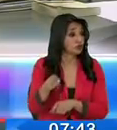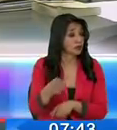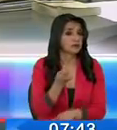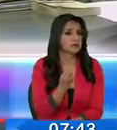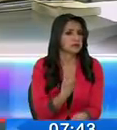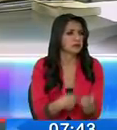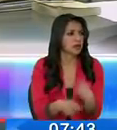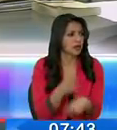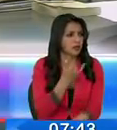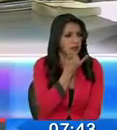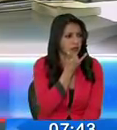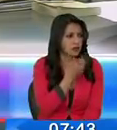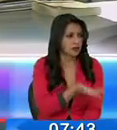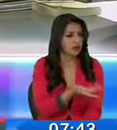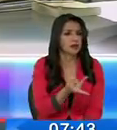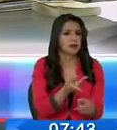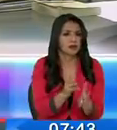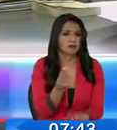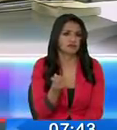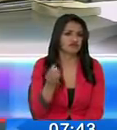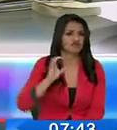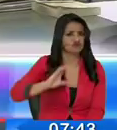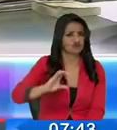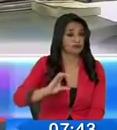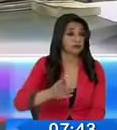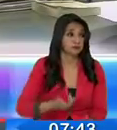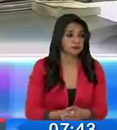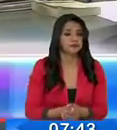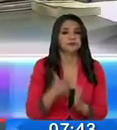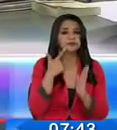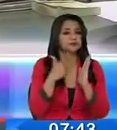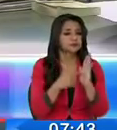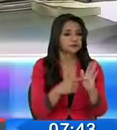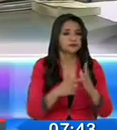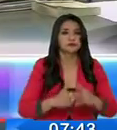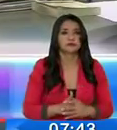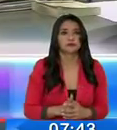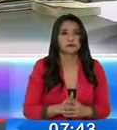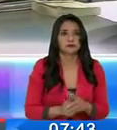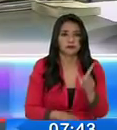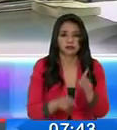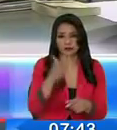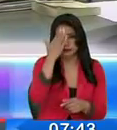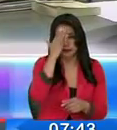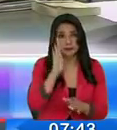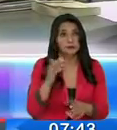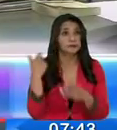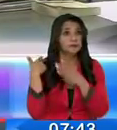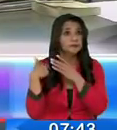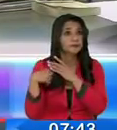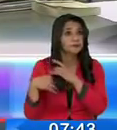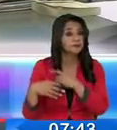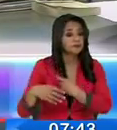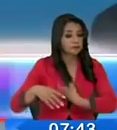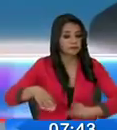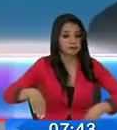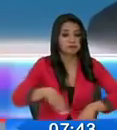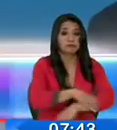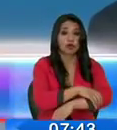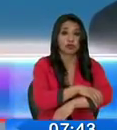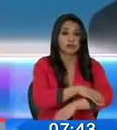de forma irregular y además con sobreprecio los insumos. Le pongo un ejemplo para que la ciudadanía sepa. Una prótesis de rodilla que